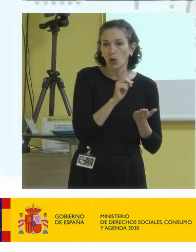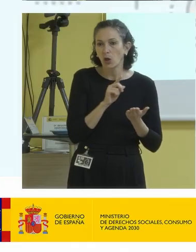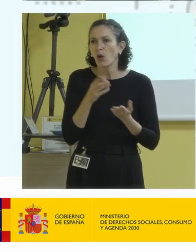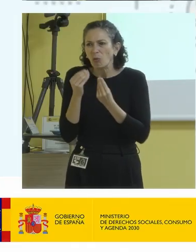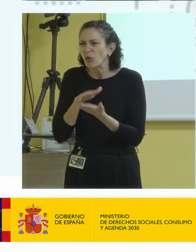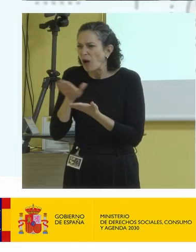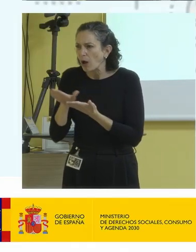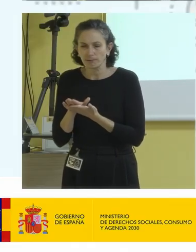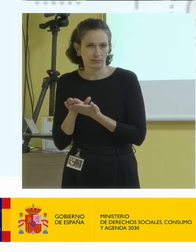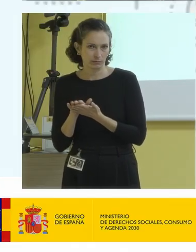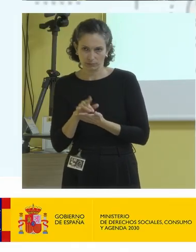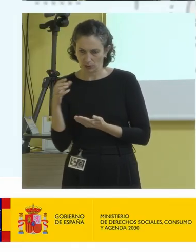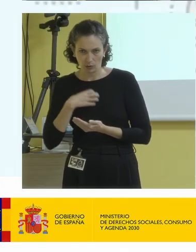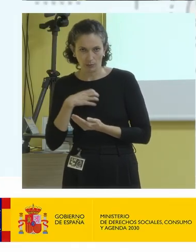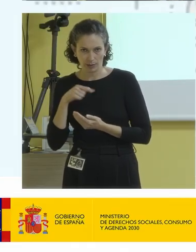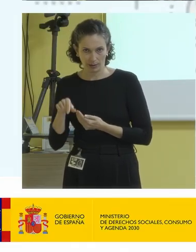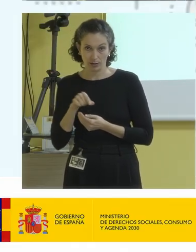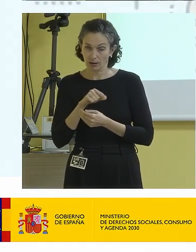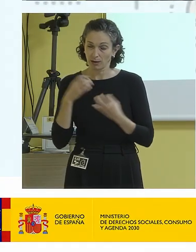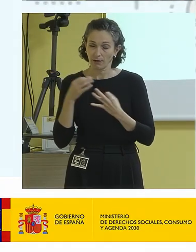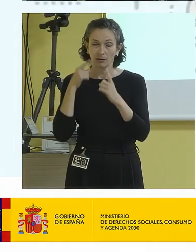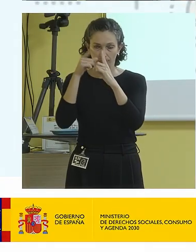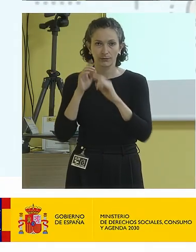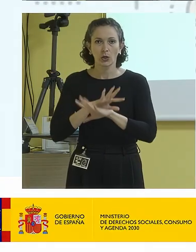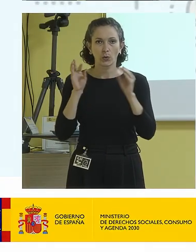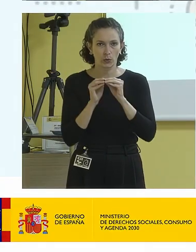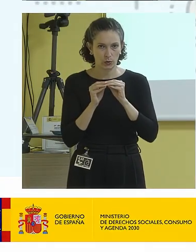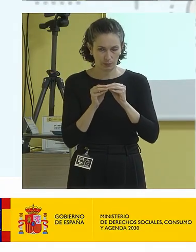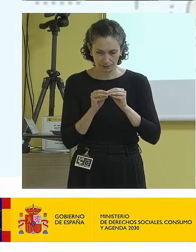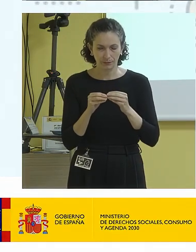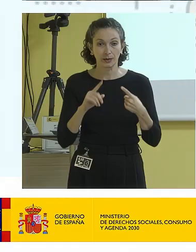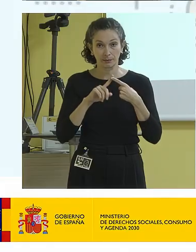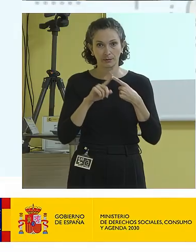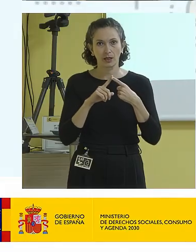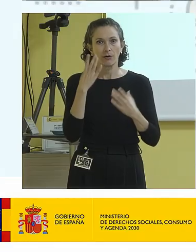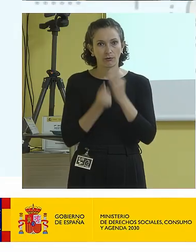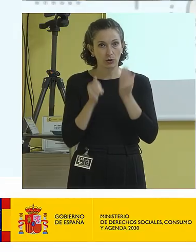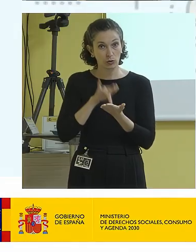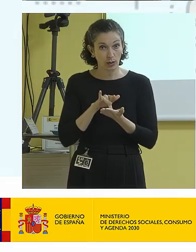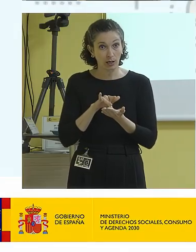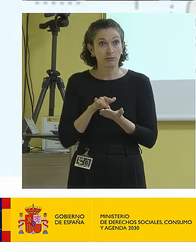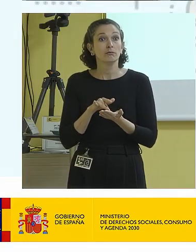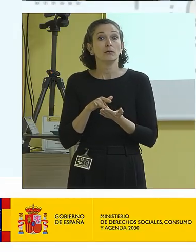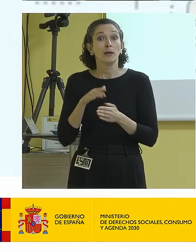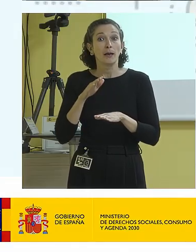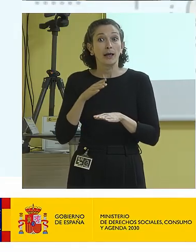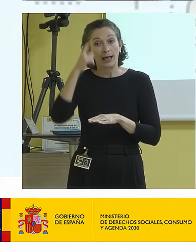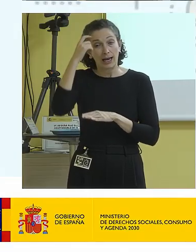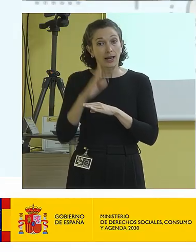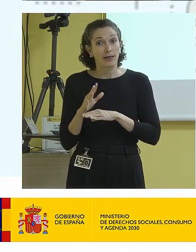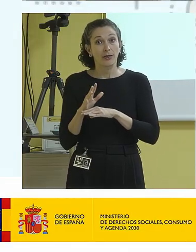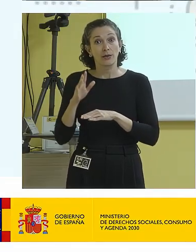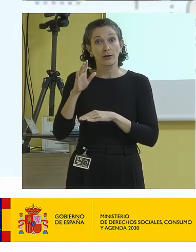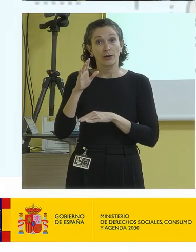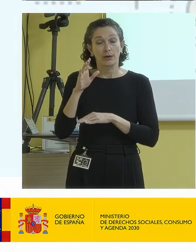revisar. Conclusiones, y ya termino. Primera conclusión, hay errores normales al interpretar la neurociencia, pero hemos de